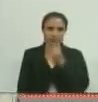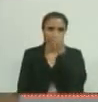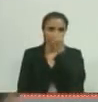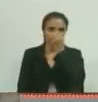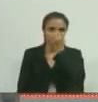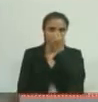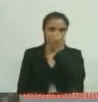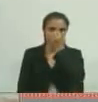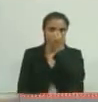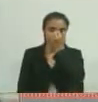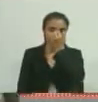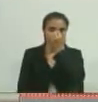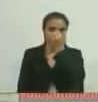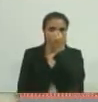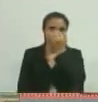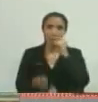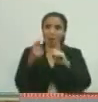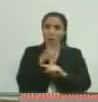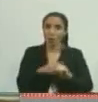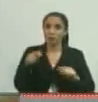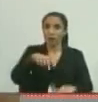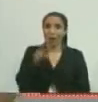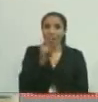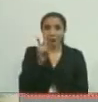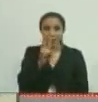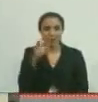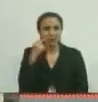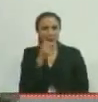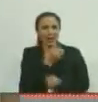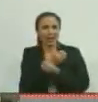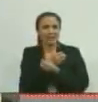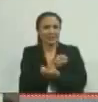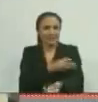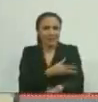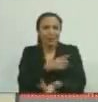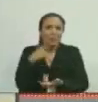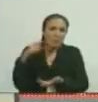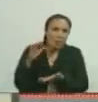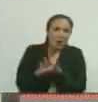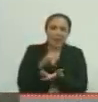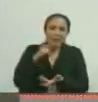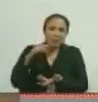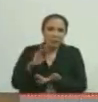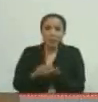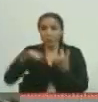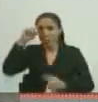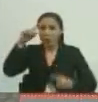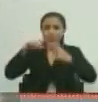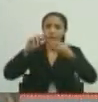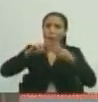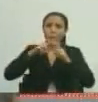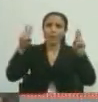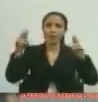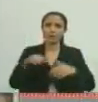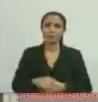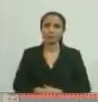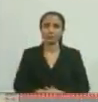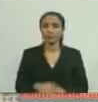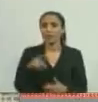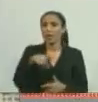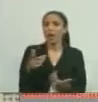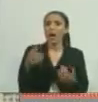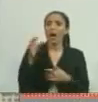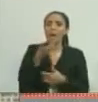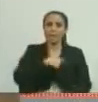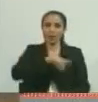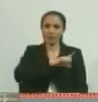La hora, Venezuela sangra en busca de paz. Venezuela sangra en busca de paz. El país de España, la ayuda humanitaria